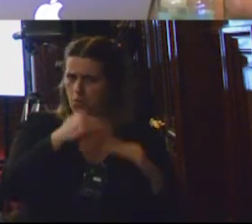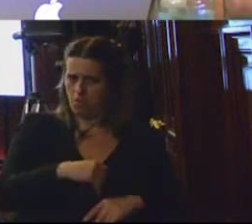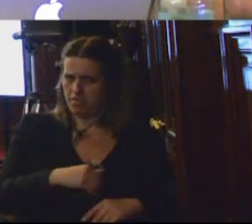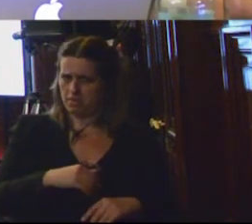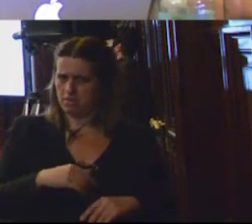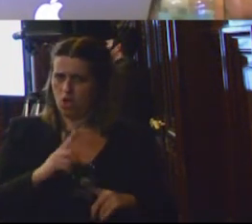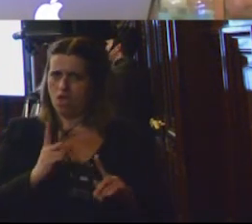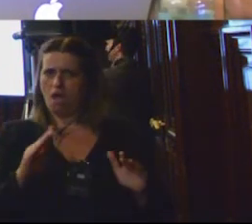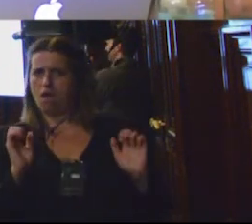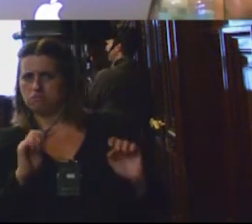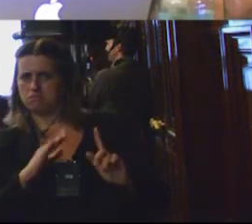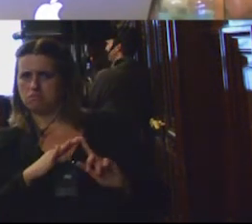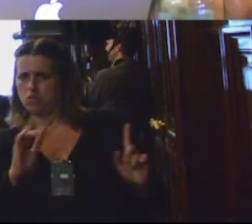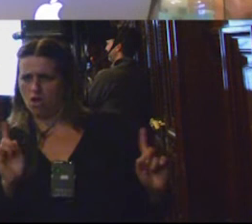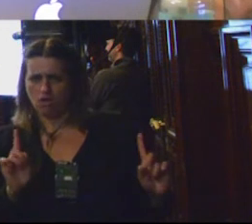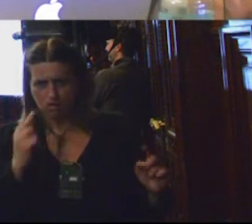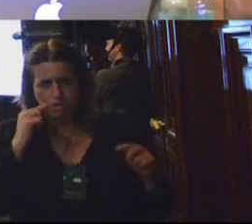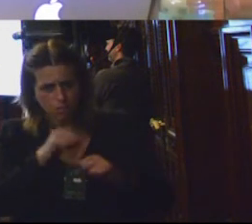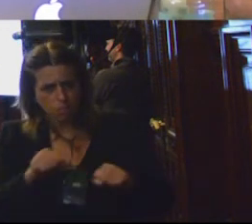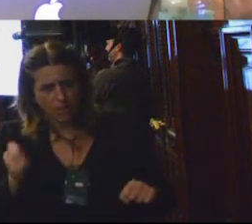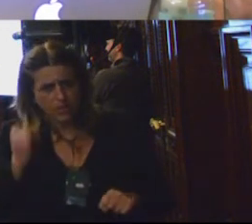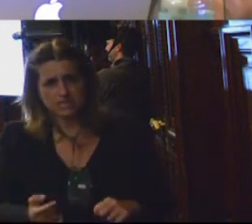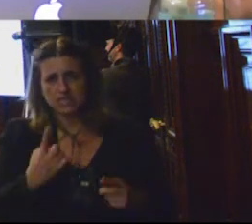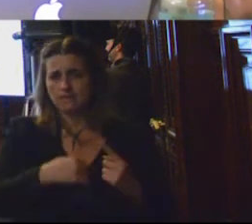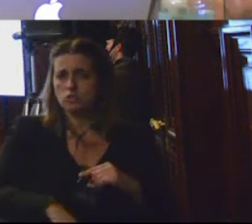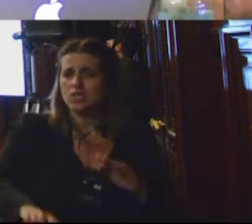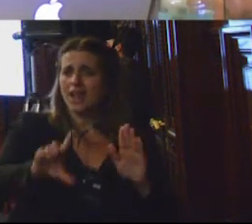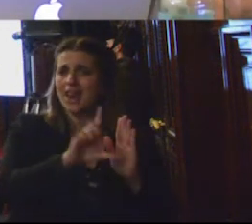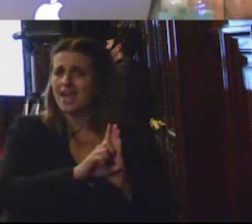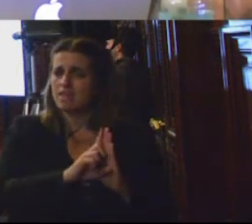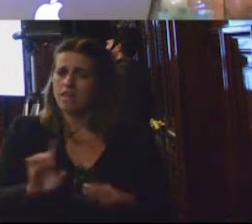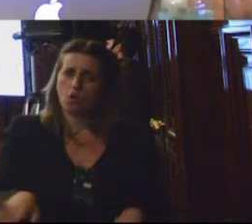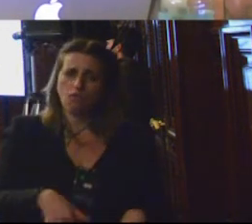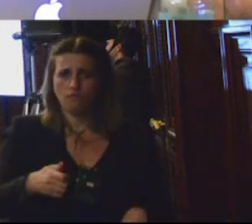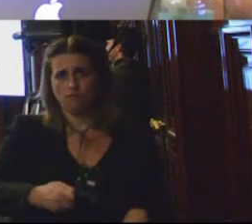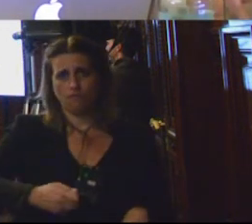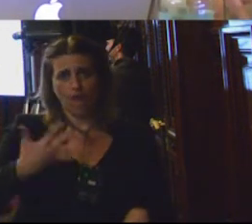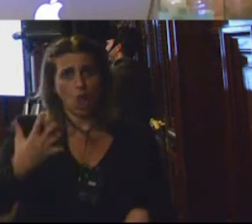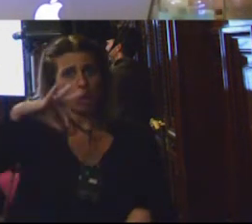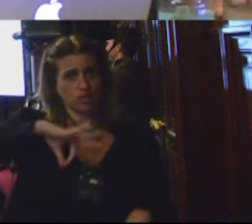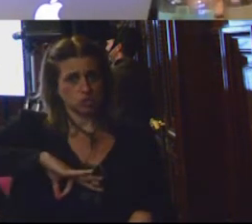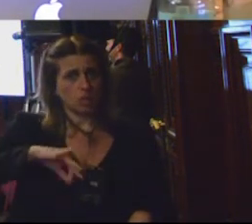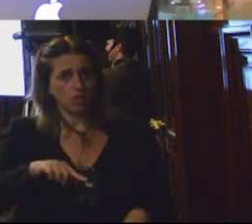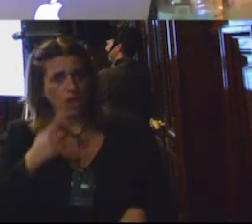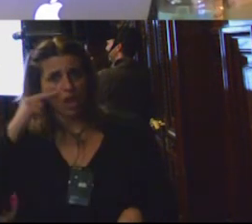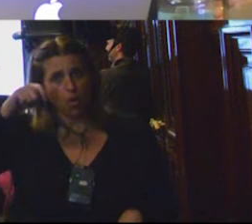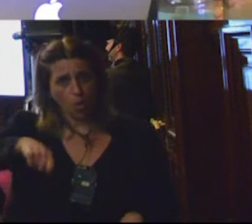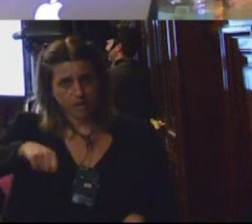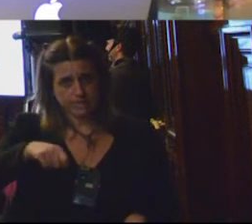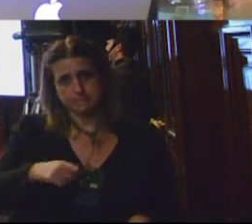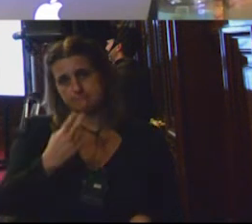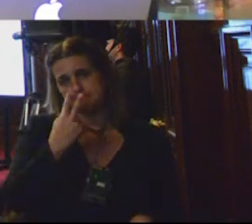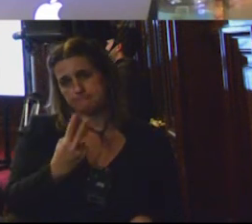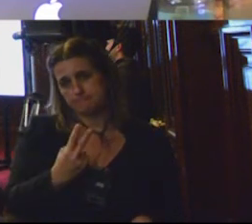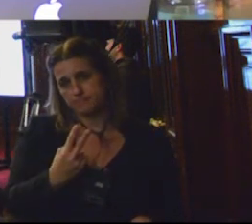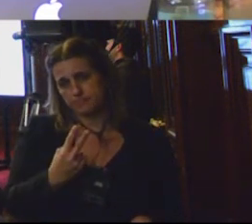se puede dejar de lado. La ley aumenta el valor del sueldo por el cual el juez se basa al